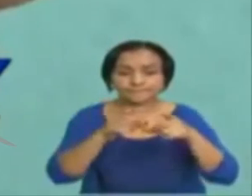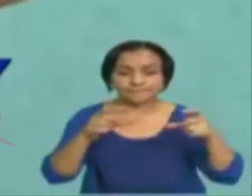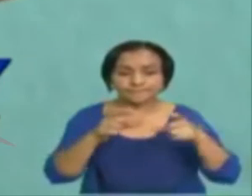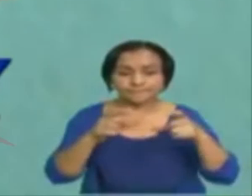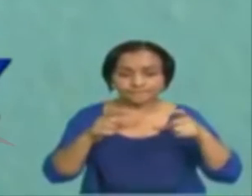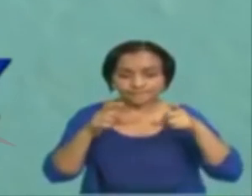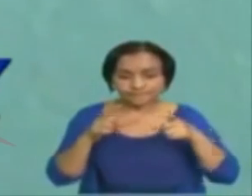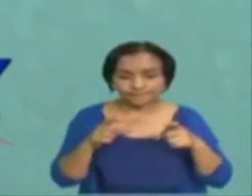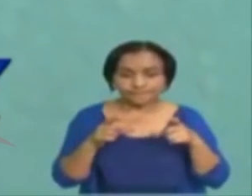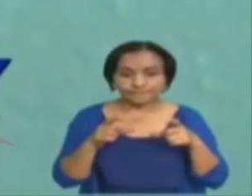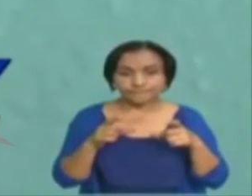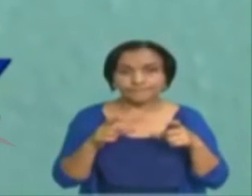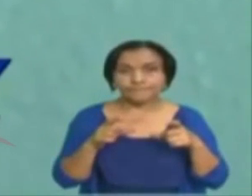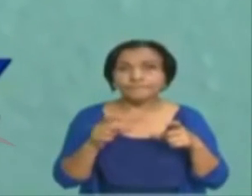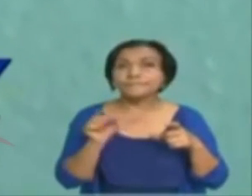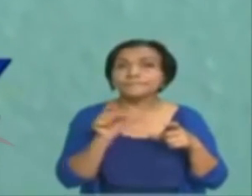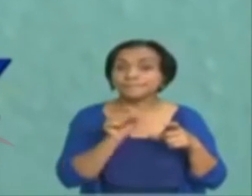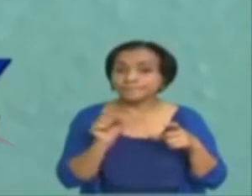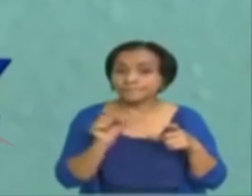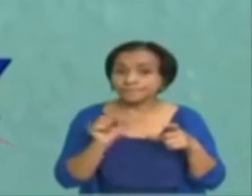porque